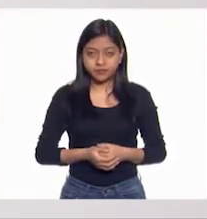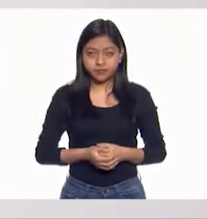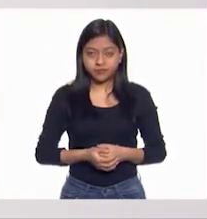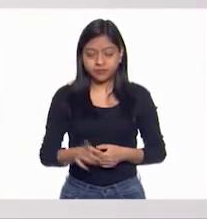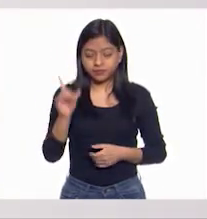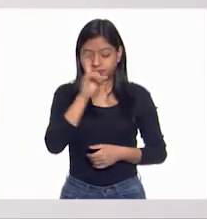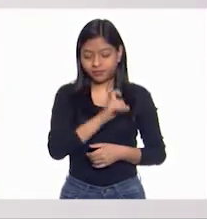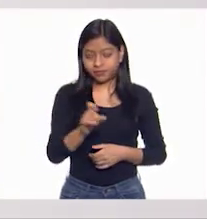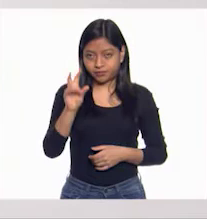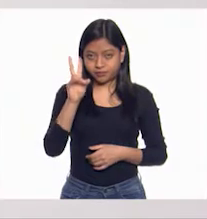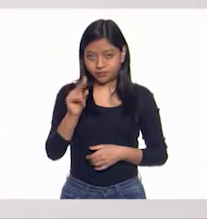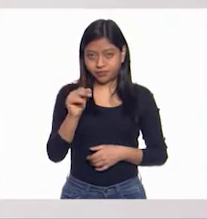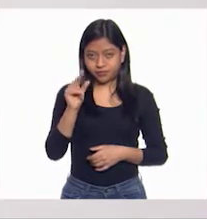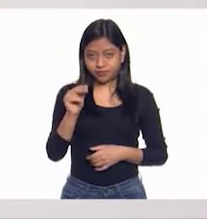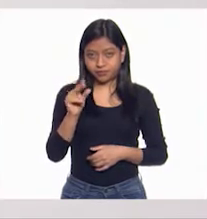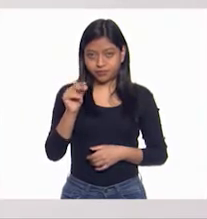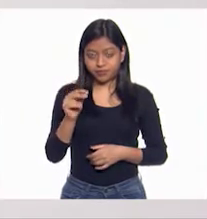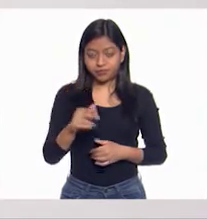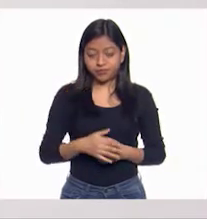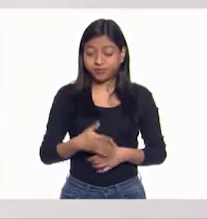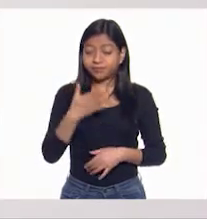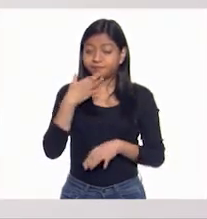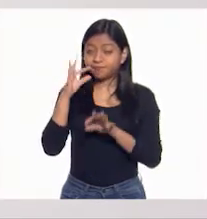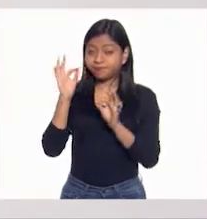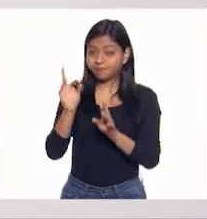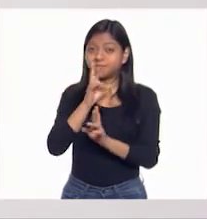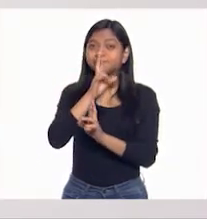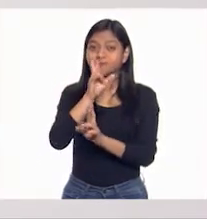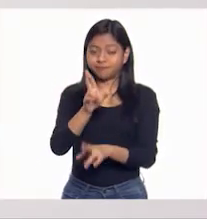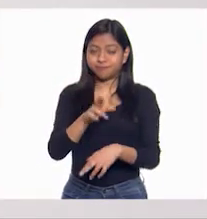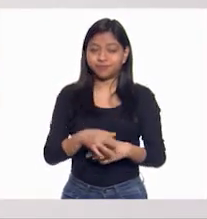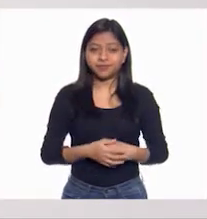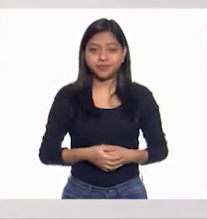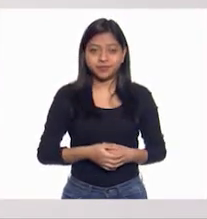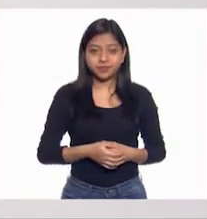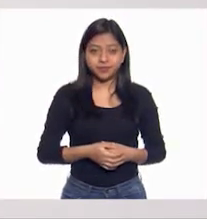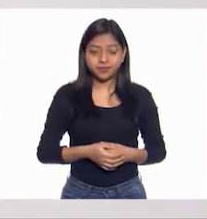Restan 180. Excelente respuesta, Ale.